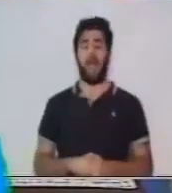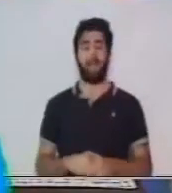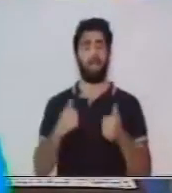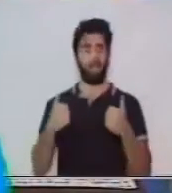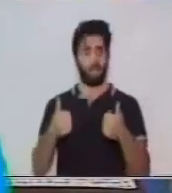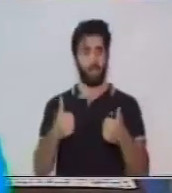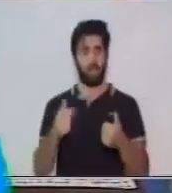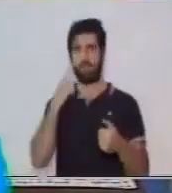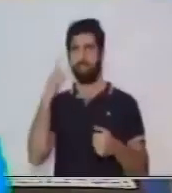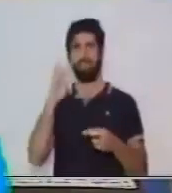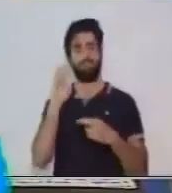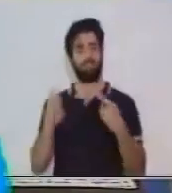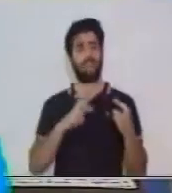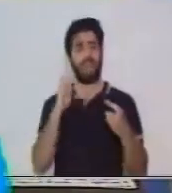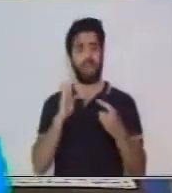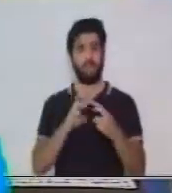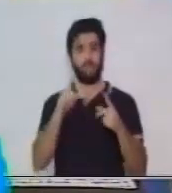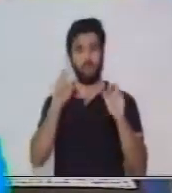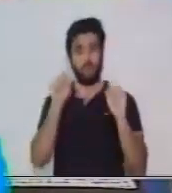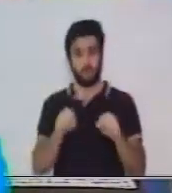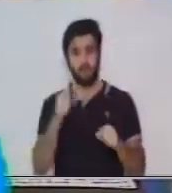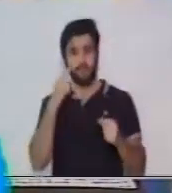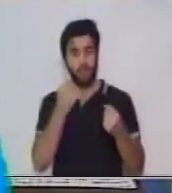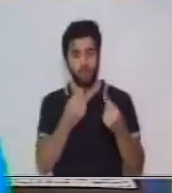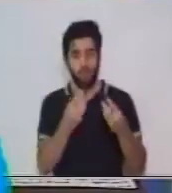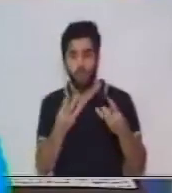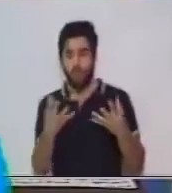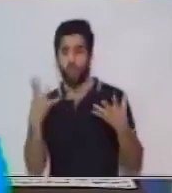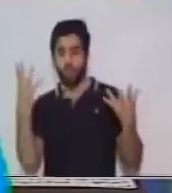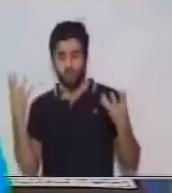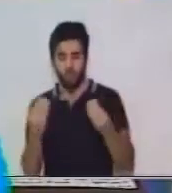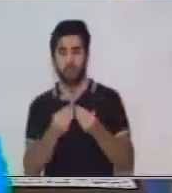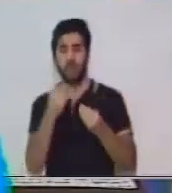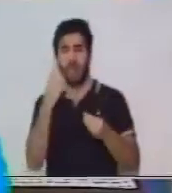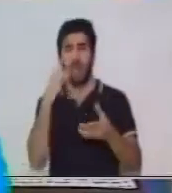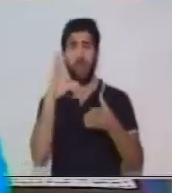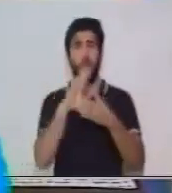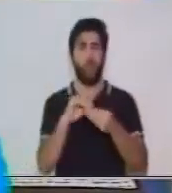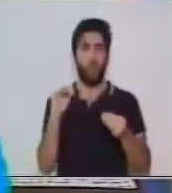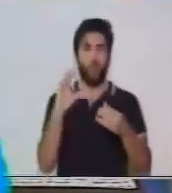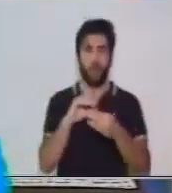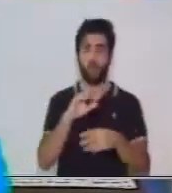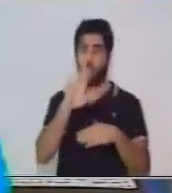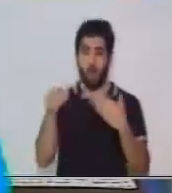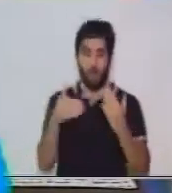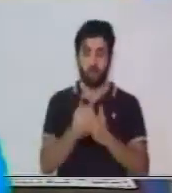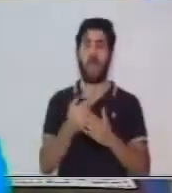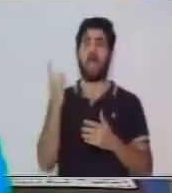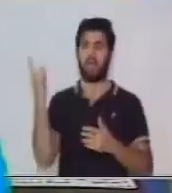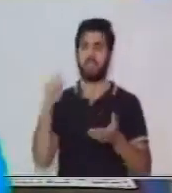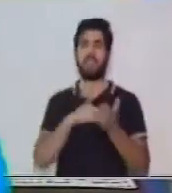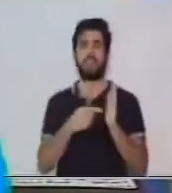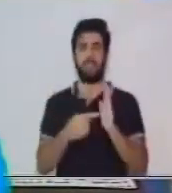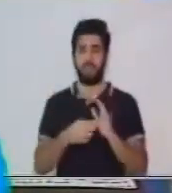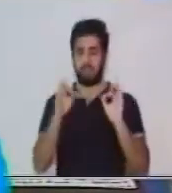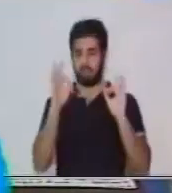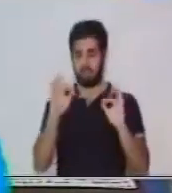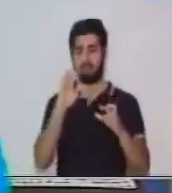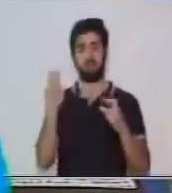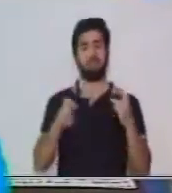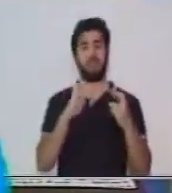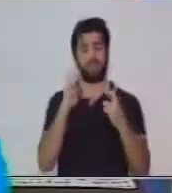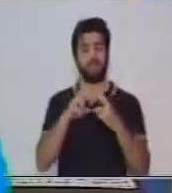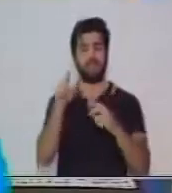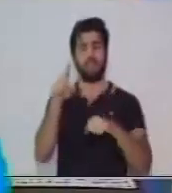Perfecto, el hecho de podernos contar ese tipo de narraciones es perfecto. El poderlo hacer en un tiempo adecuado